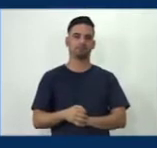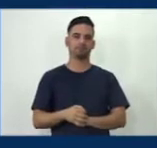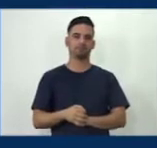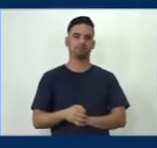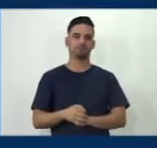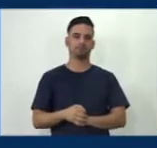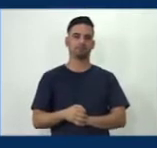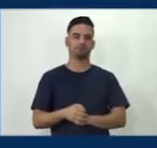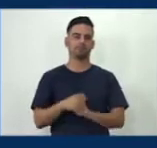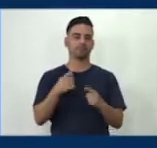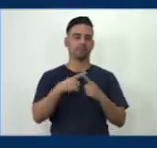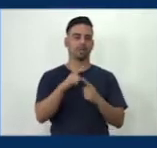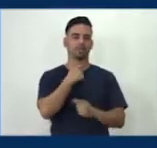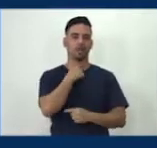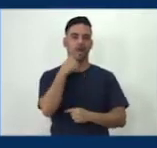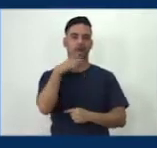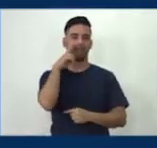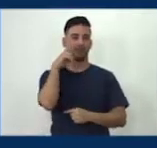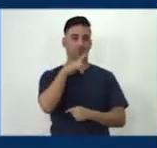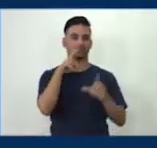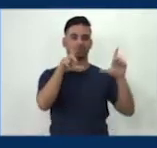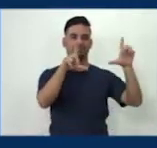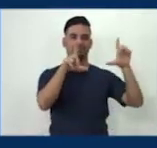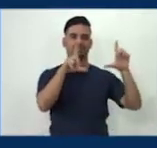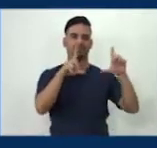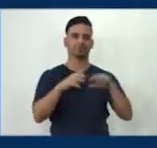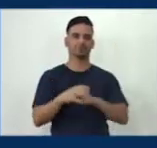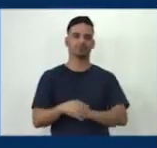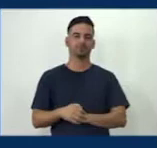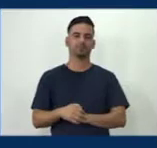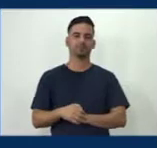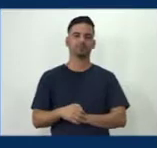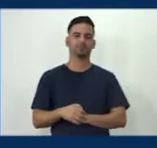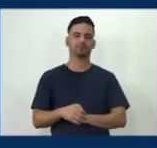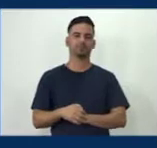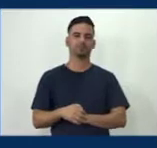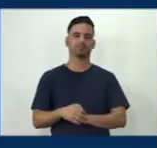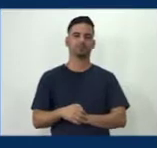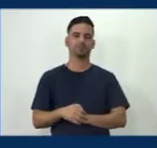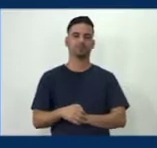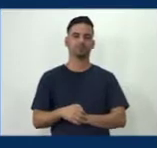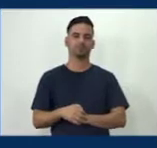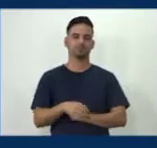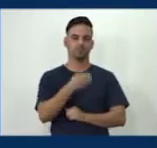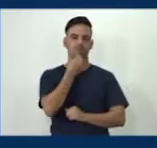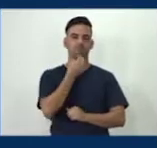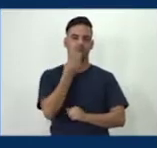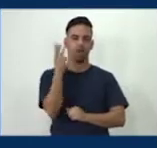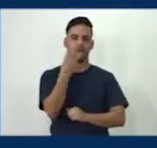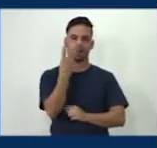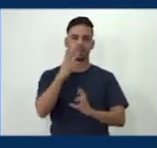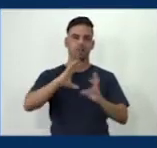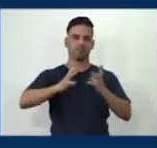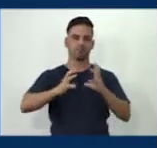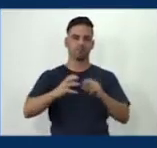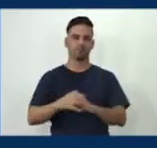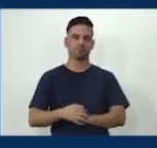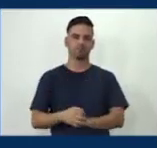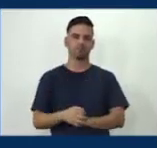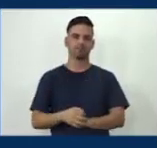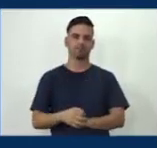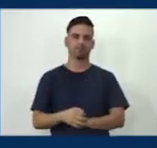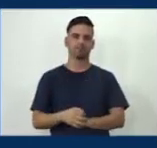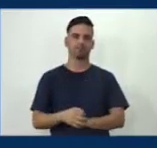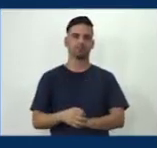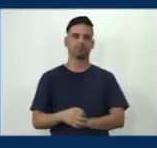está allí en el caso B. Y un caso C dice que entre los dos bombillos, como aparece en el inciso C. Por lo